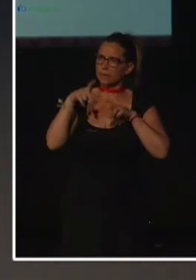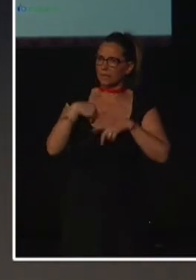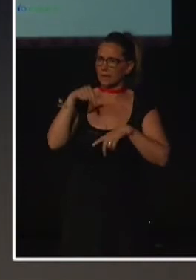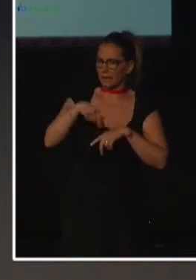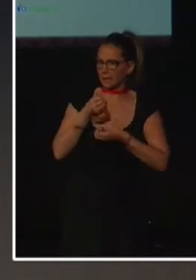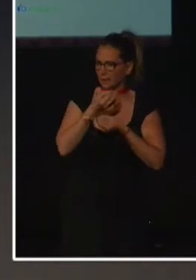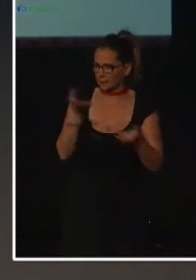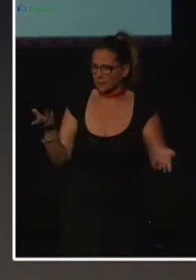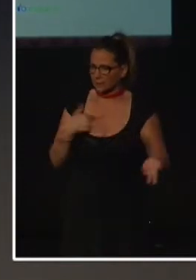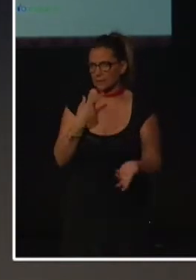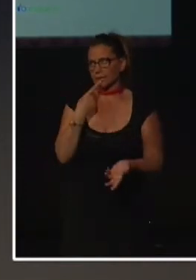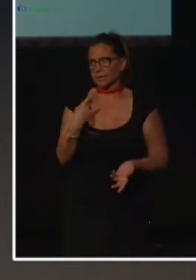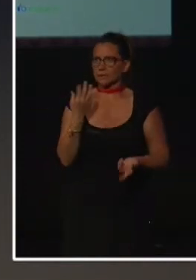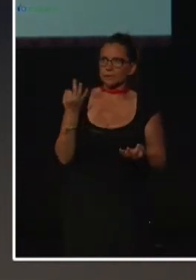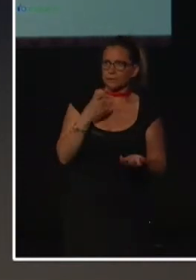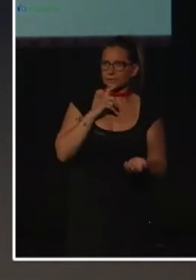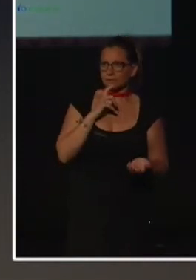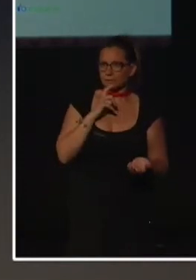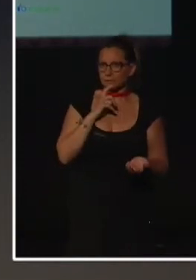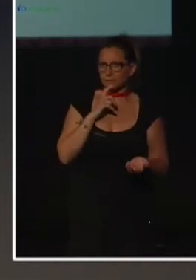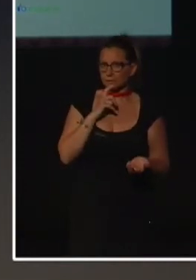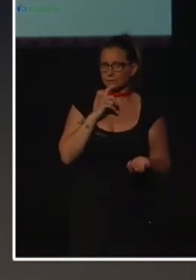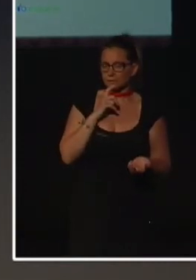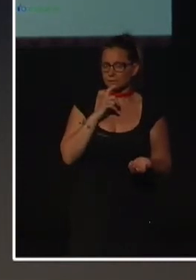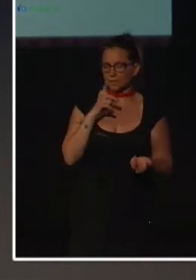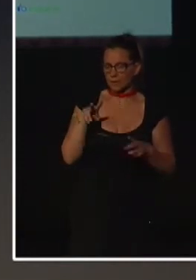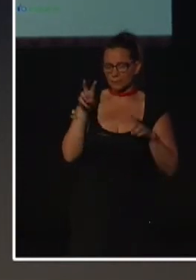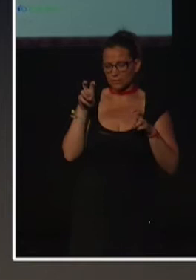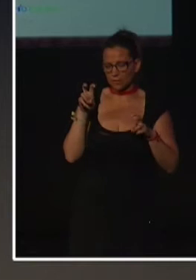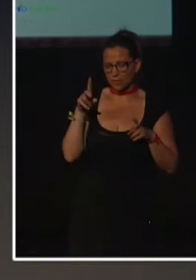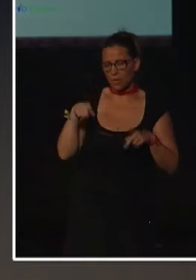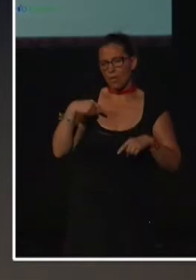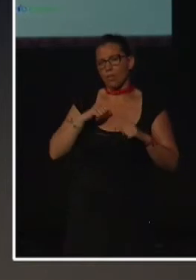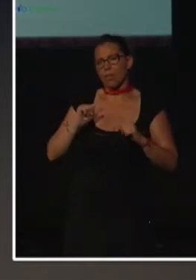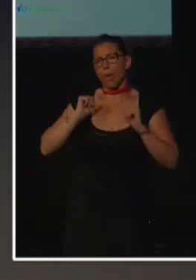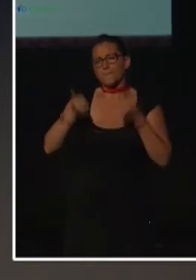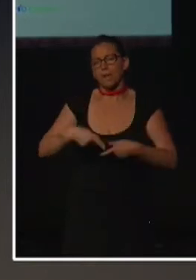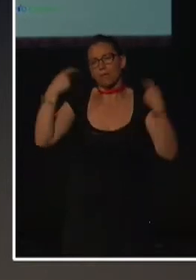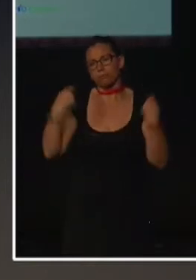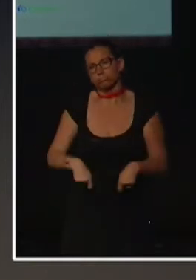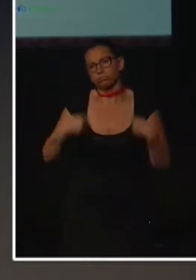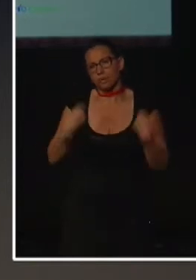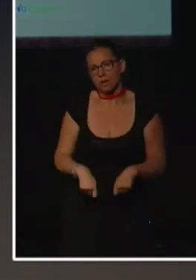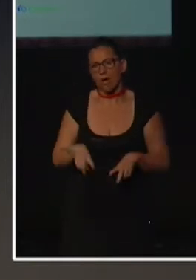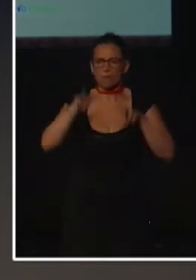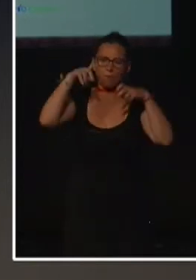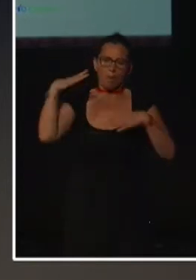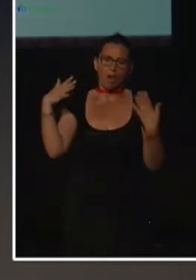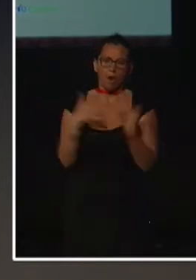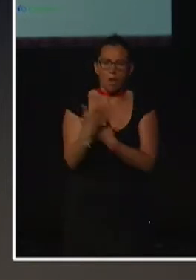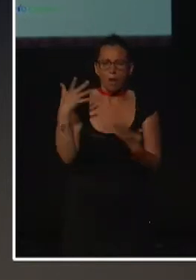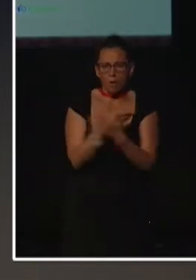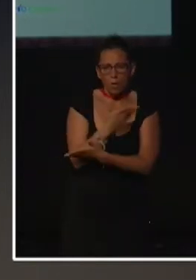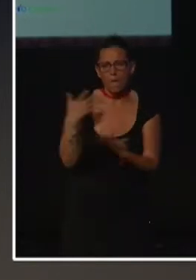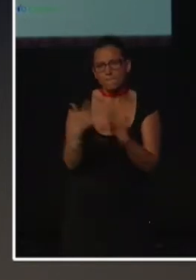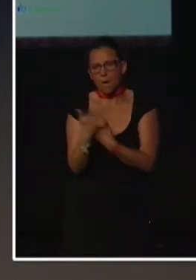digo, nos trae un temita, cuando se puso pesado con lo de las composteras en casa y tal, ya era como que sí, Germán,